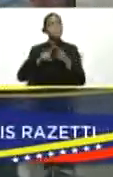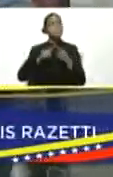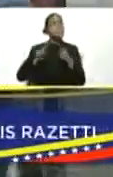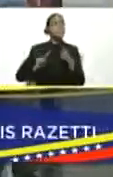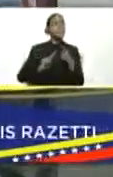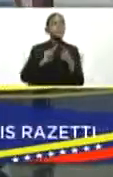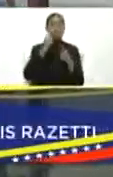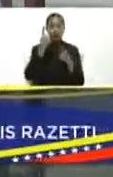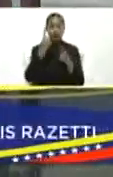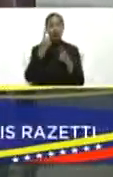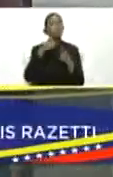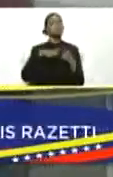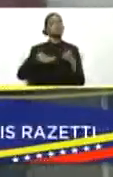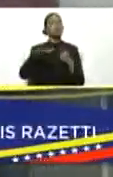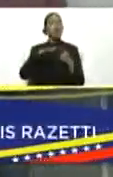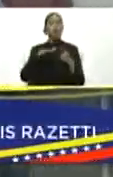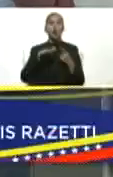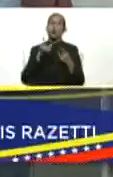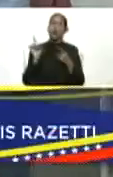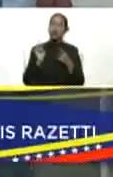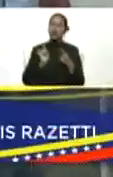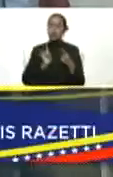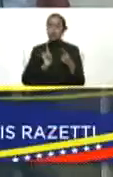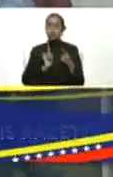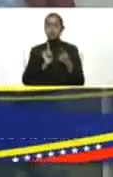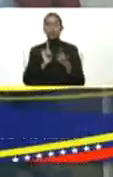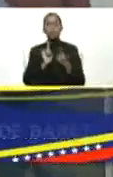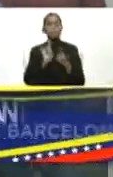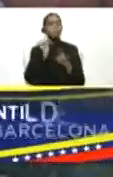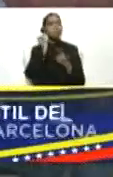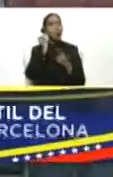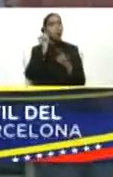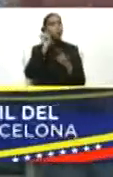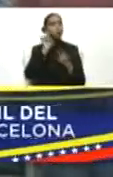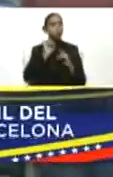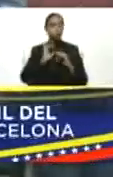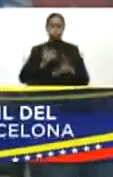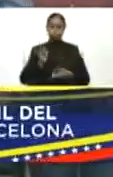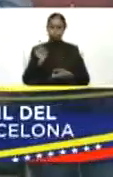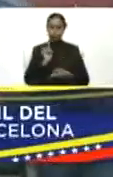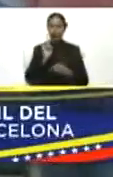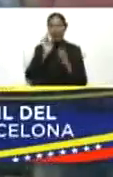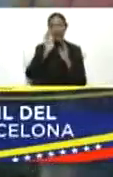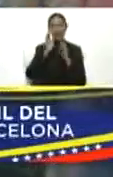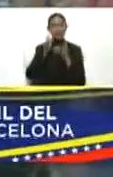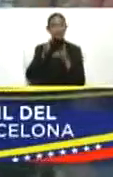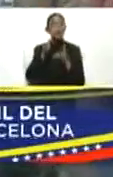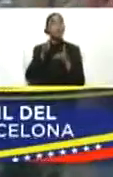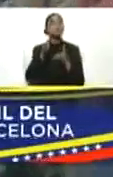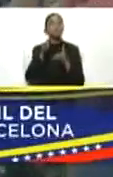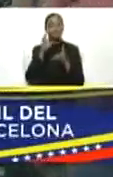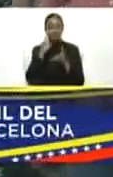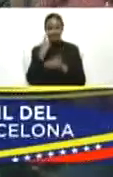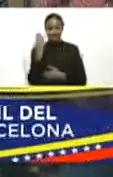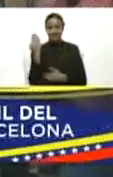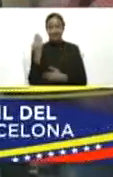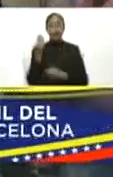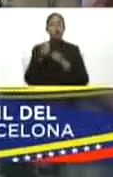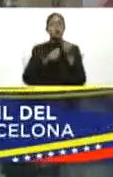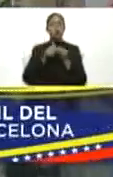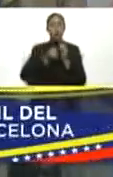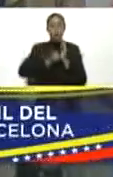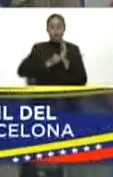de admisión donde los recibimos, señor presidente. Aquí tenemos la atención del parto. ¿Esta es la sala de